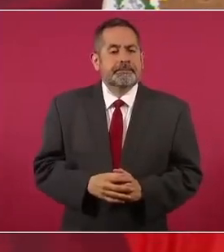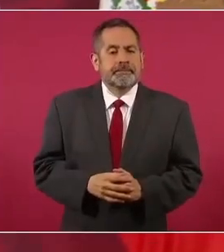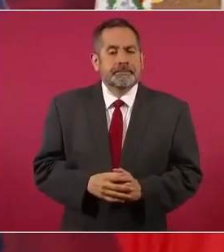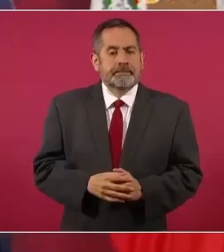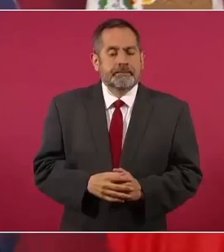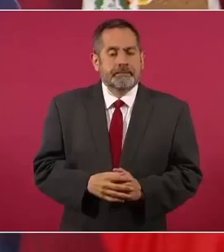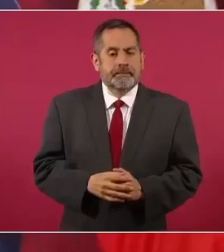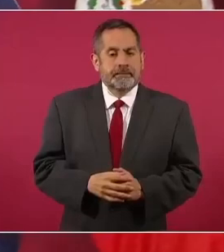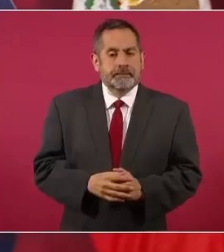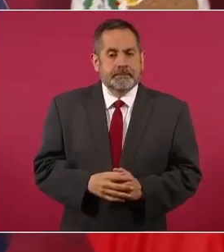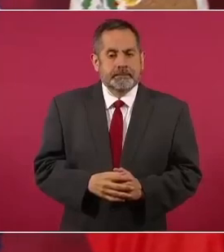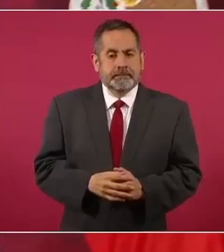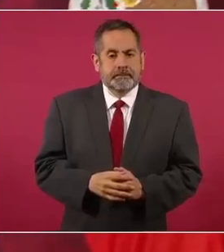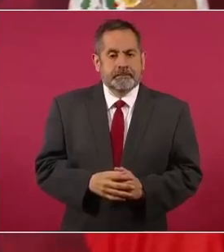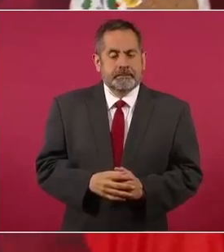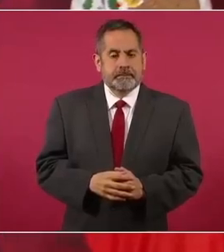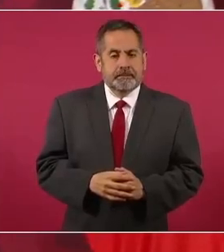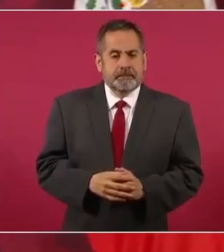todavía